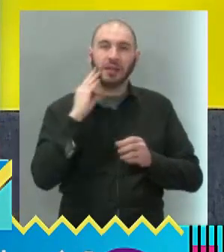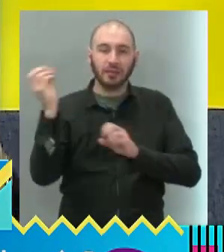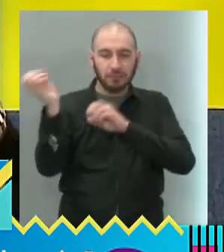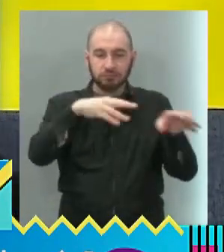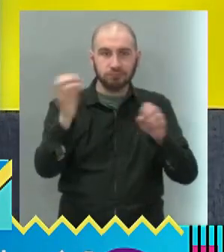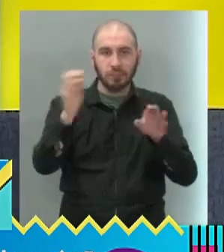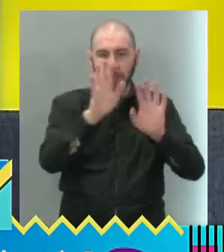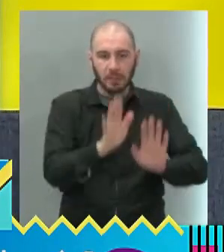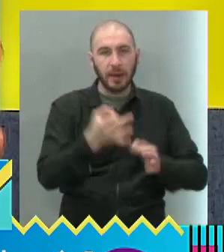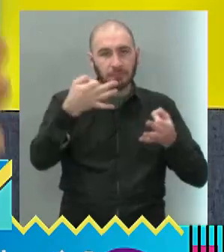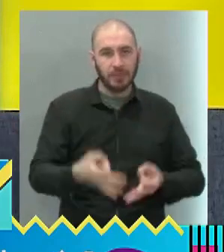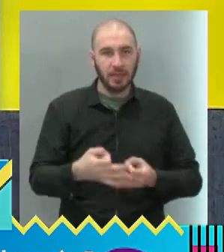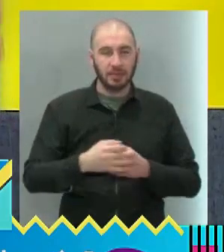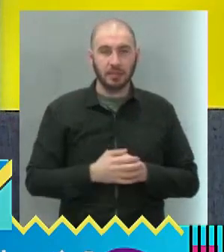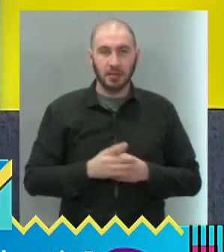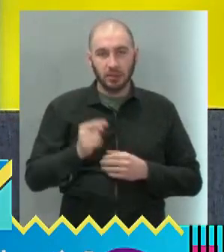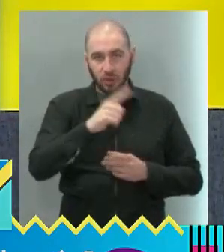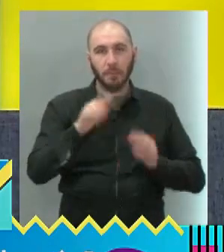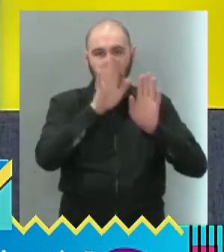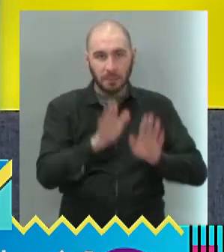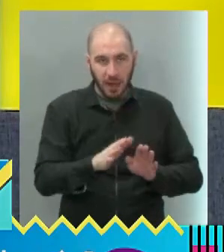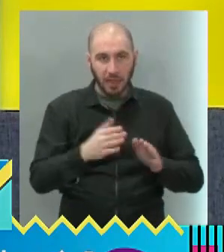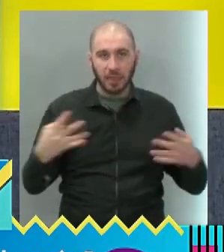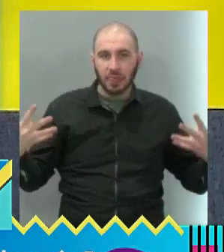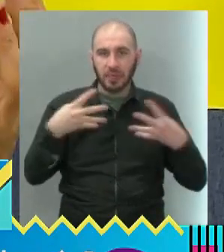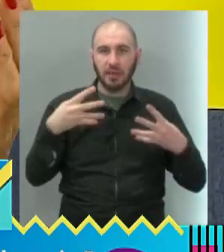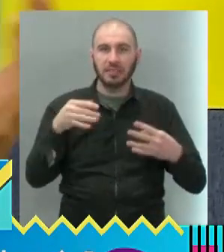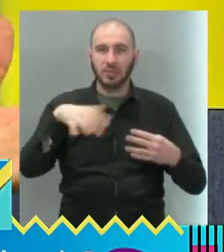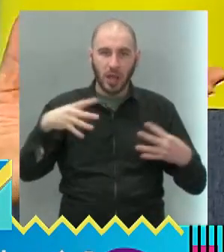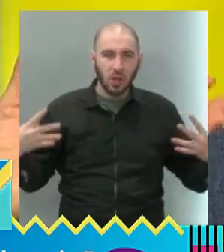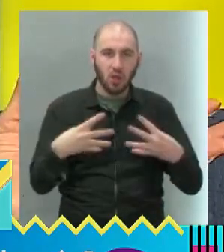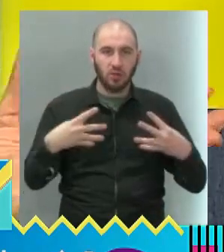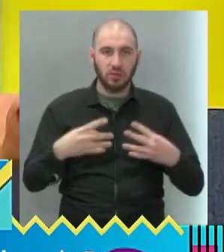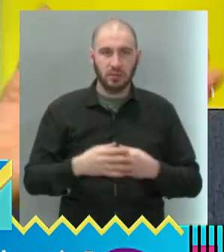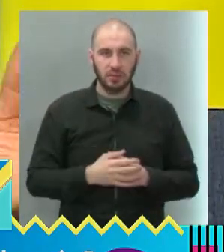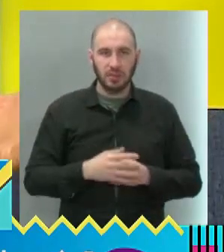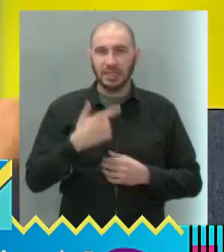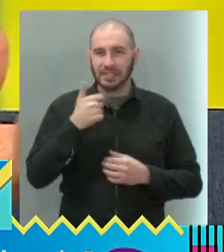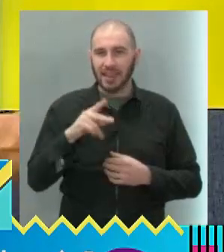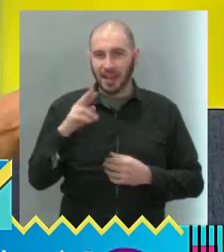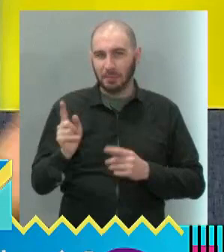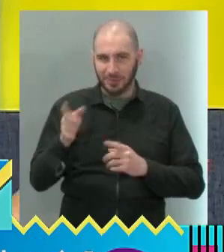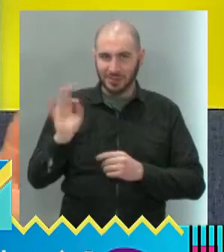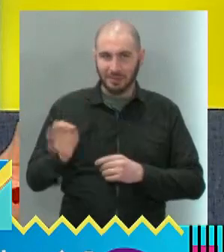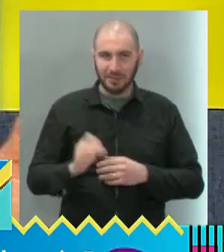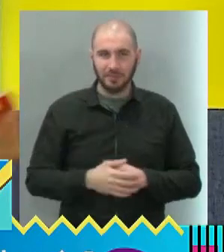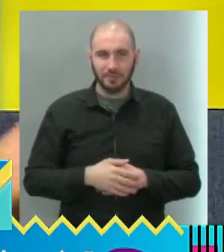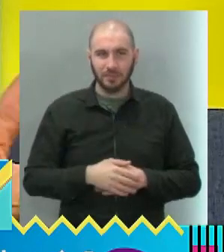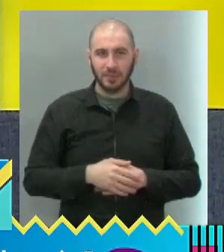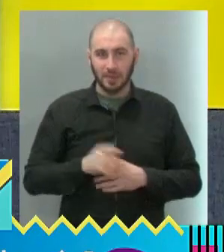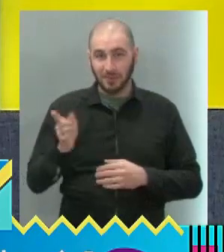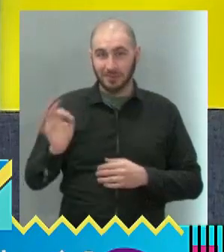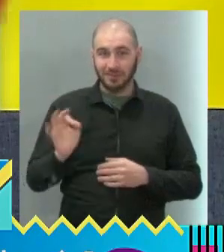armadas que una vez que estuvieron preparadas se enfrentaron con la metrópoli, ¿no? Sandra, creo que eso también sí, lo